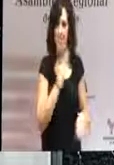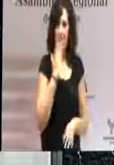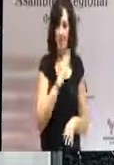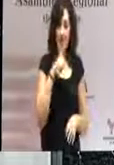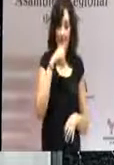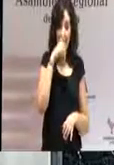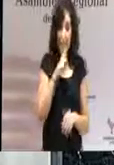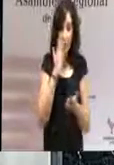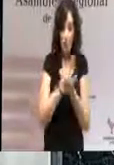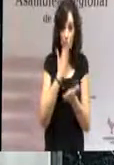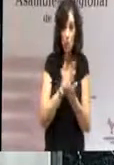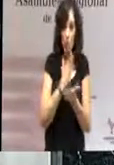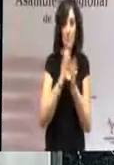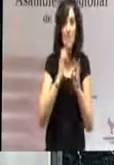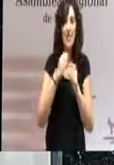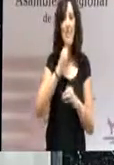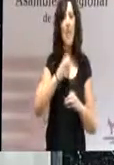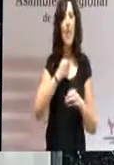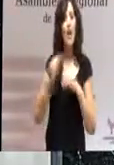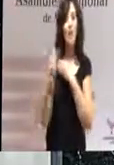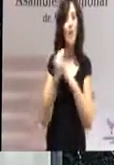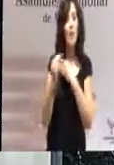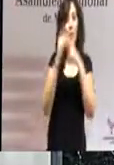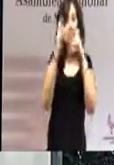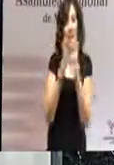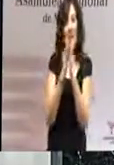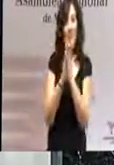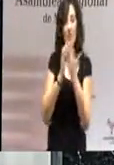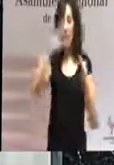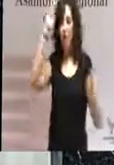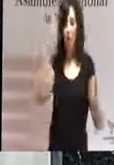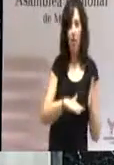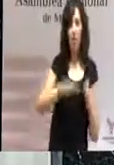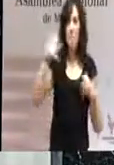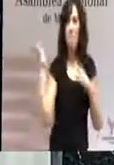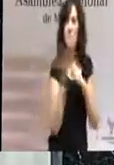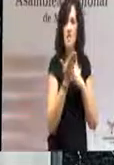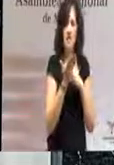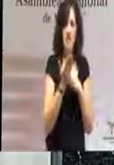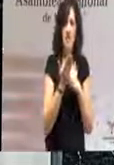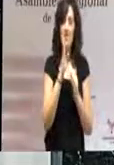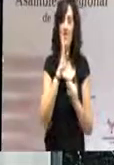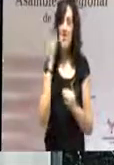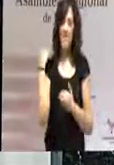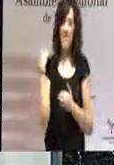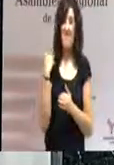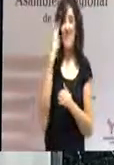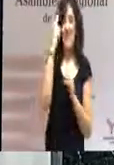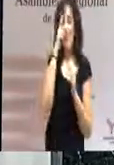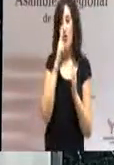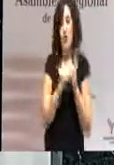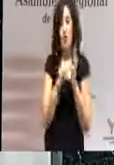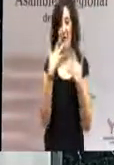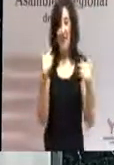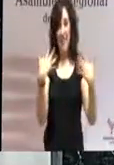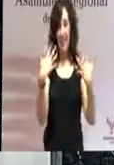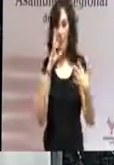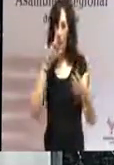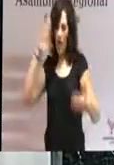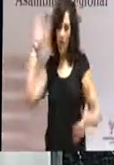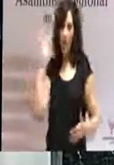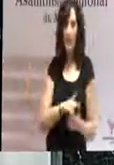curso, las becas de libros se han reducido a casi la mitad de las que había en el año 2010